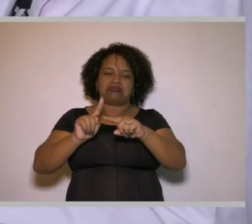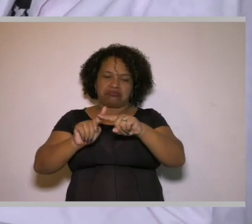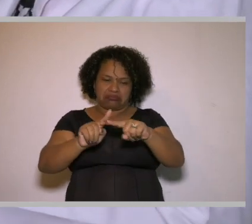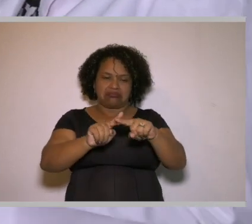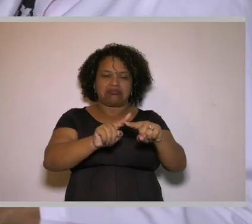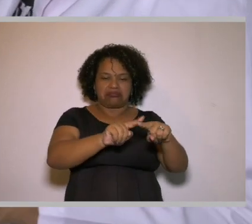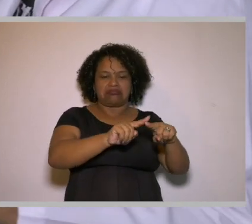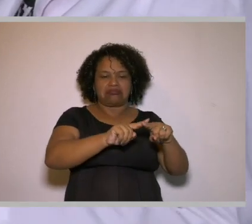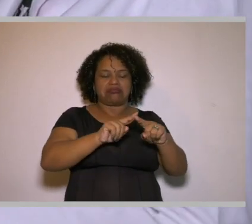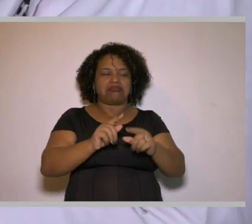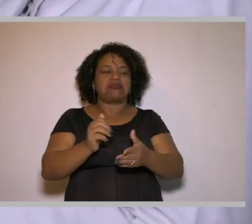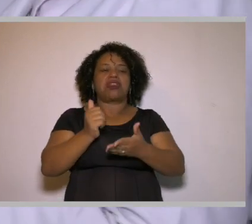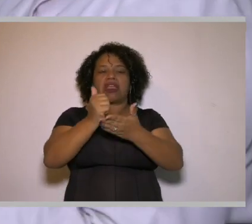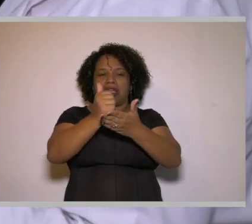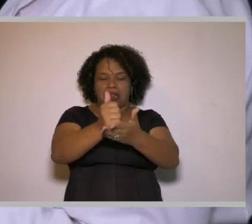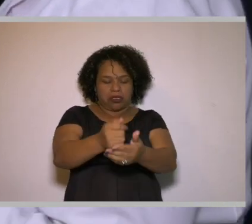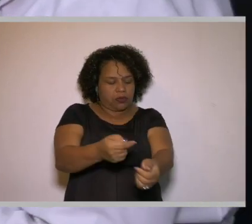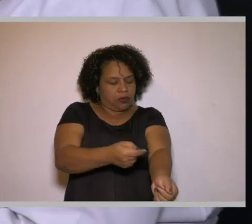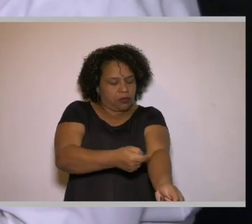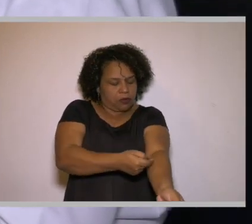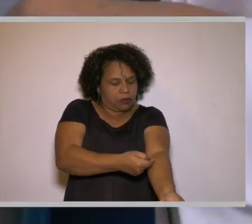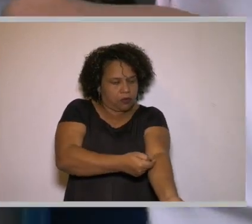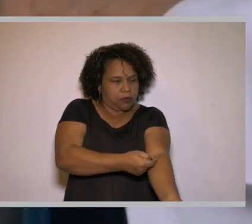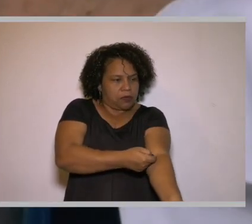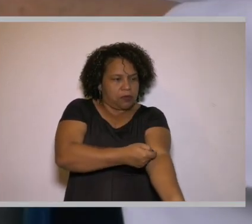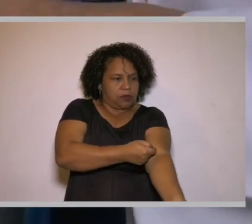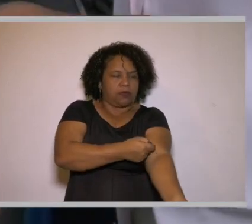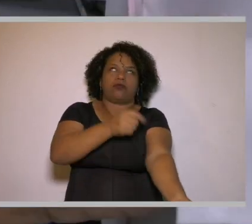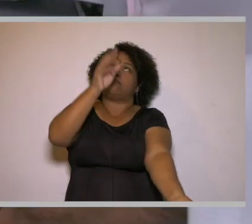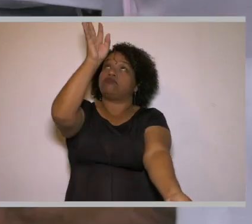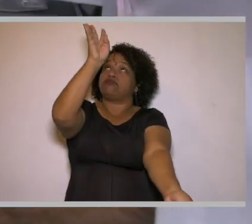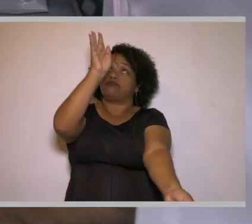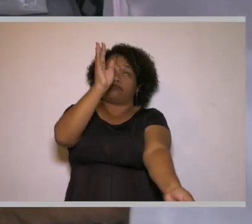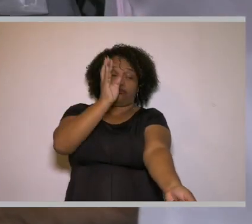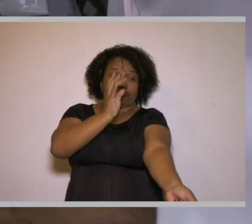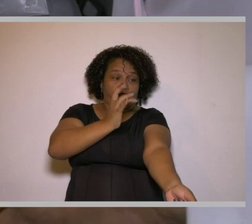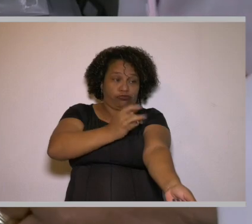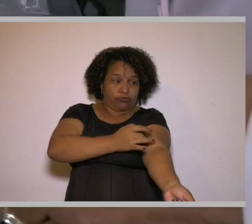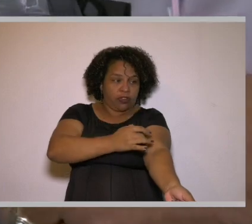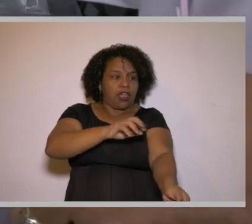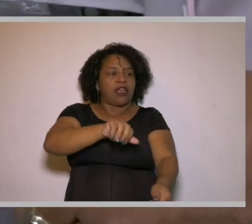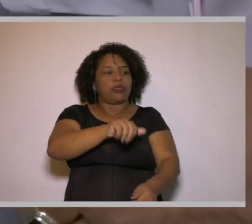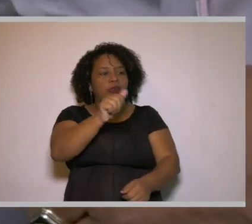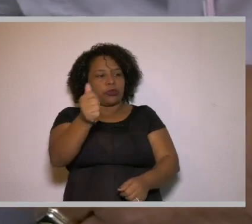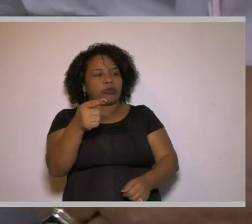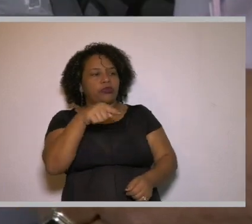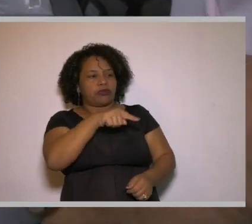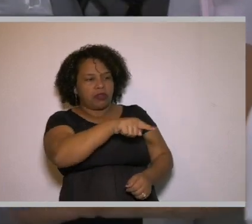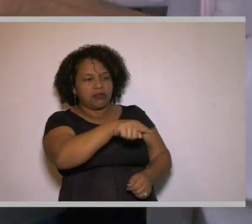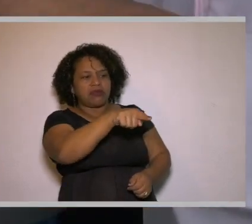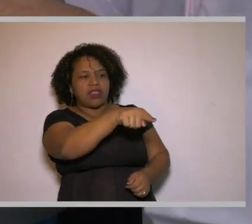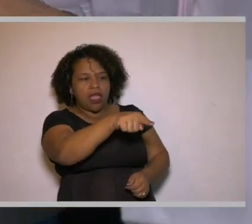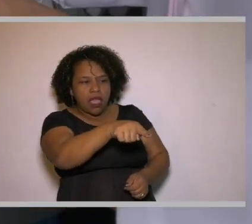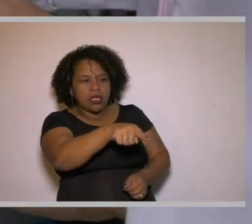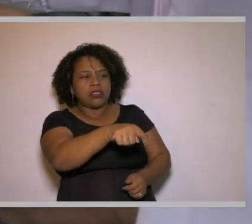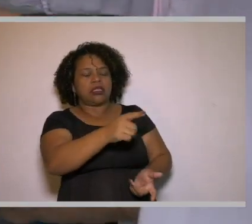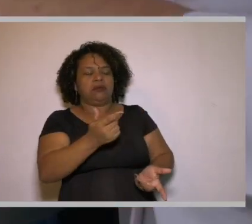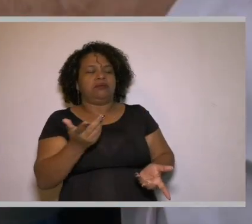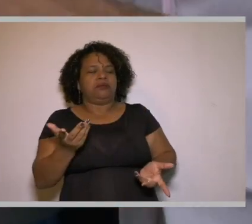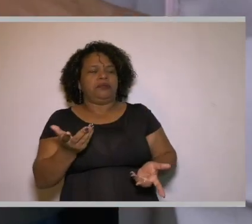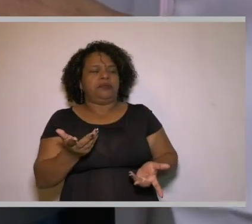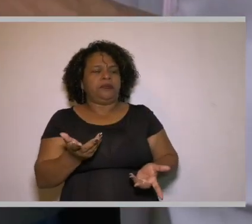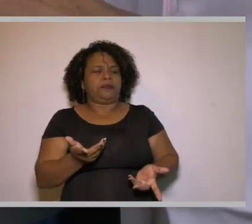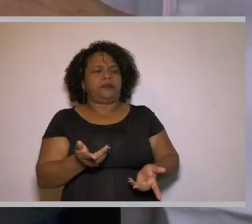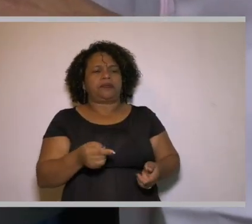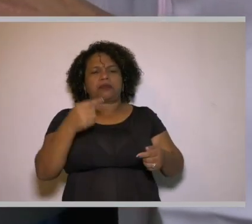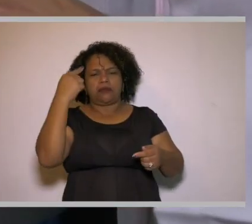antibióticos o inductores por la vía endovenosa. Y también tenemos otros utensilios que utilizamos, como el